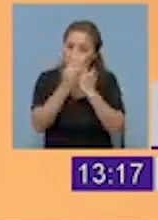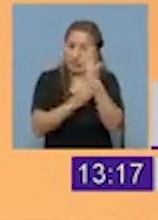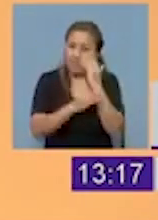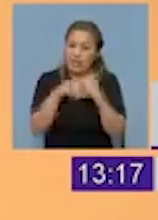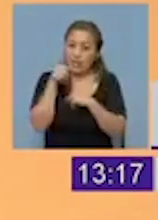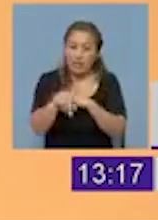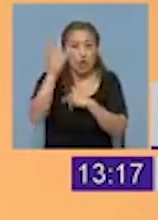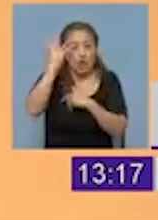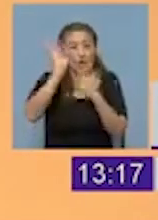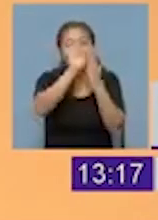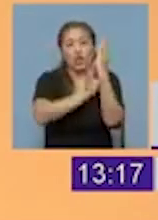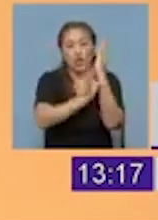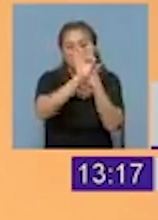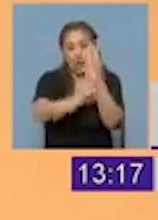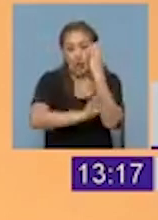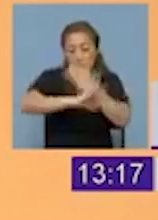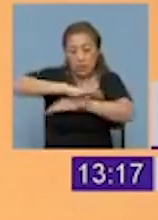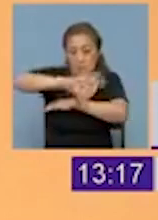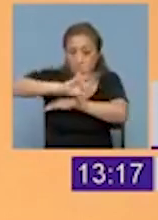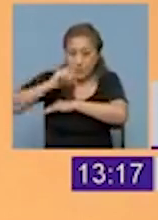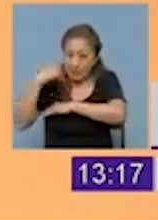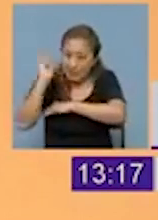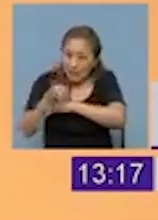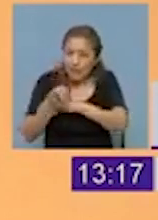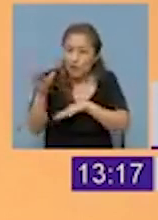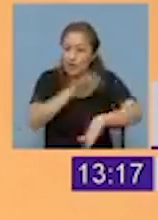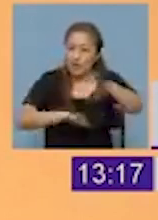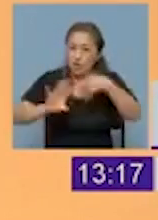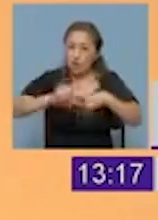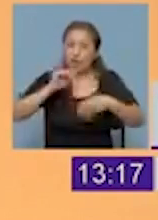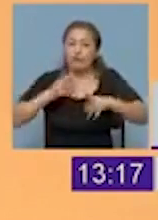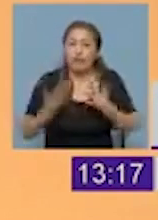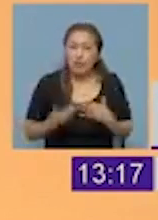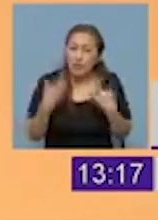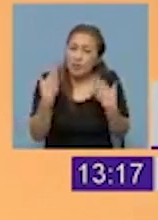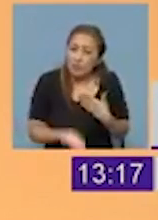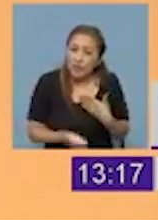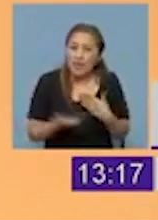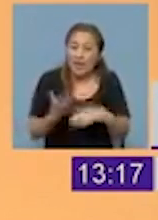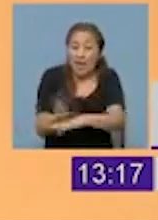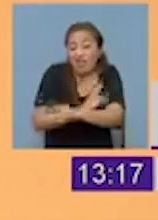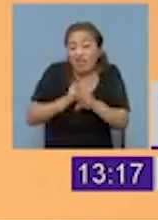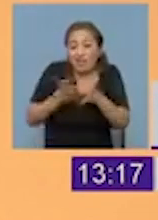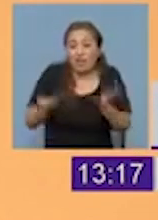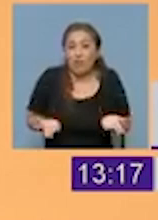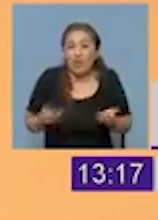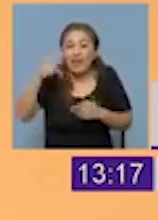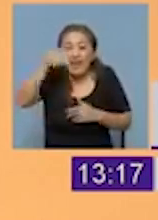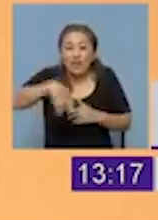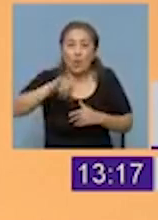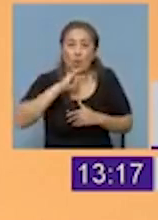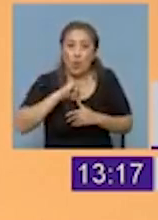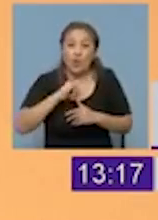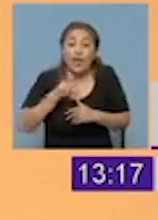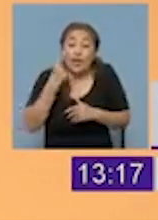con el colegio de ingenieros de la provincia que ha acompañado y que bueno creo que como decía al principio este nuestro jujuy y